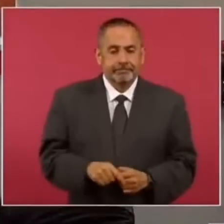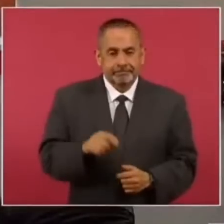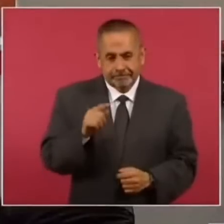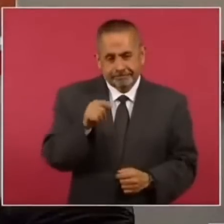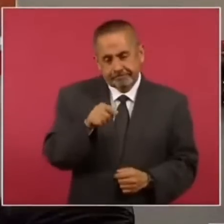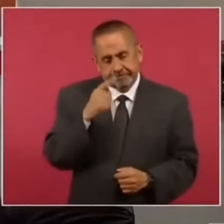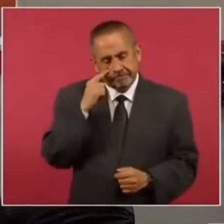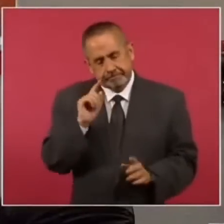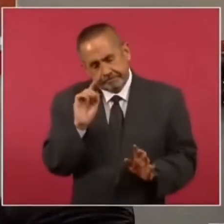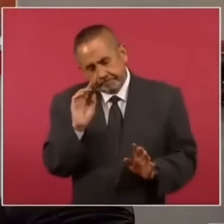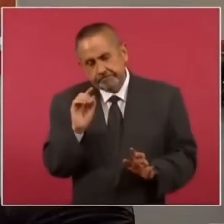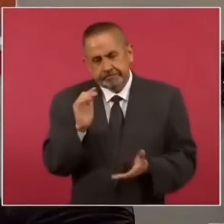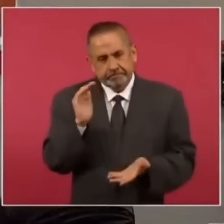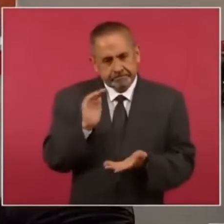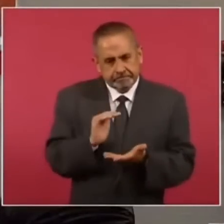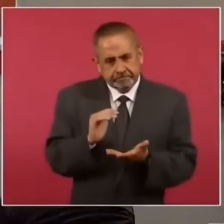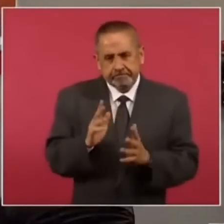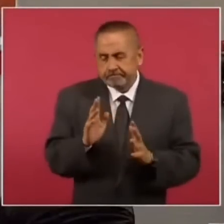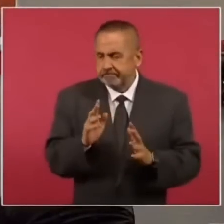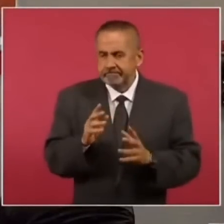pequeño, afortunadamente,